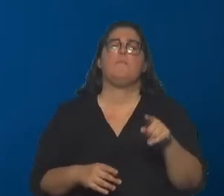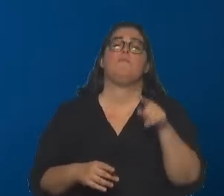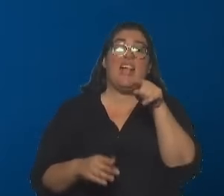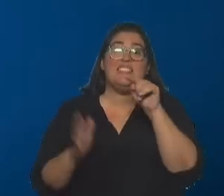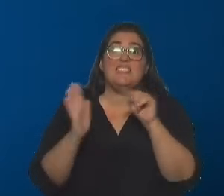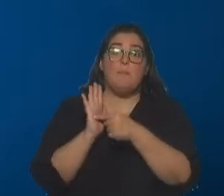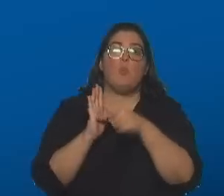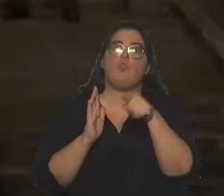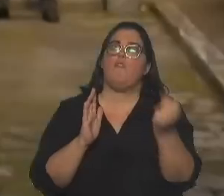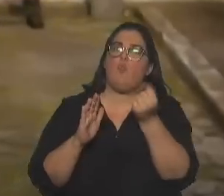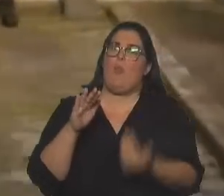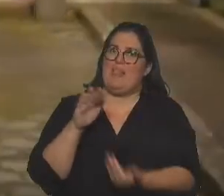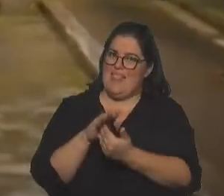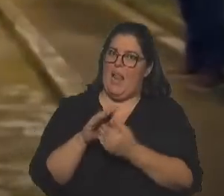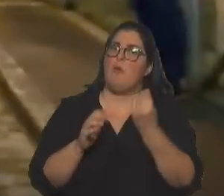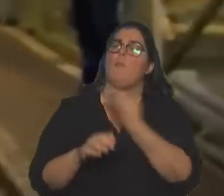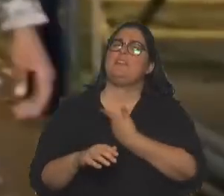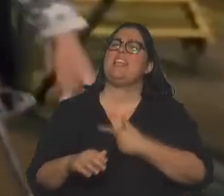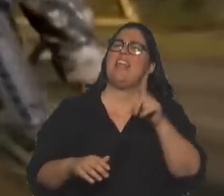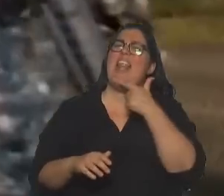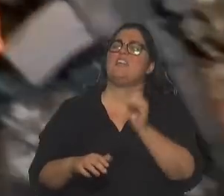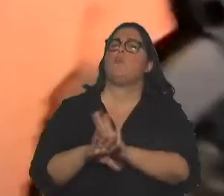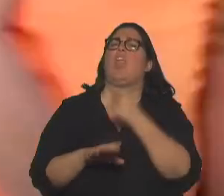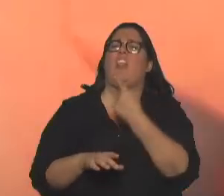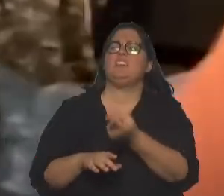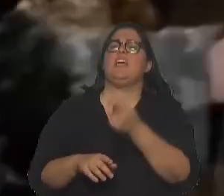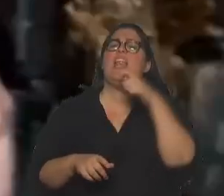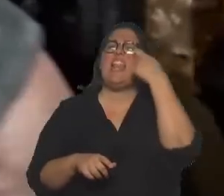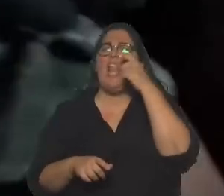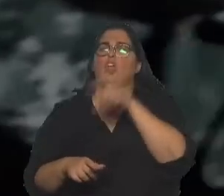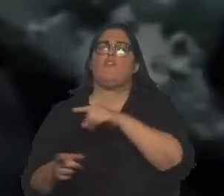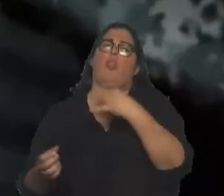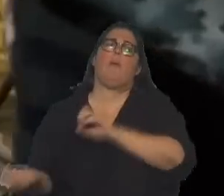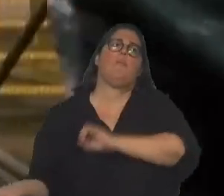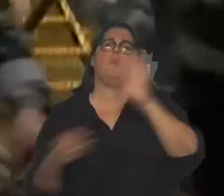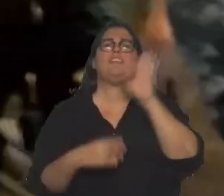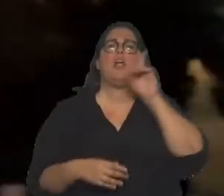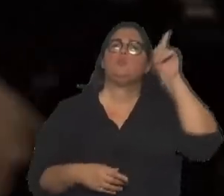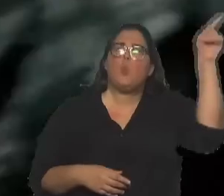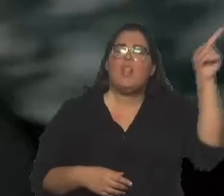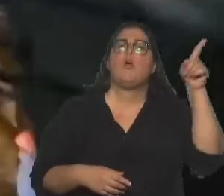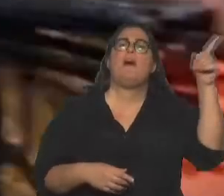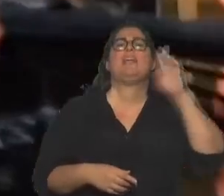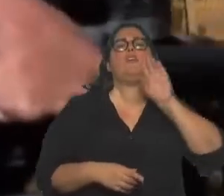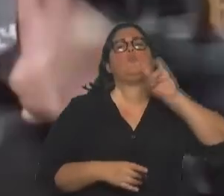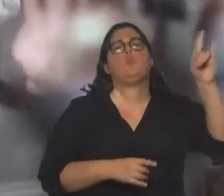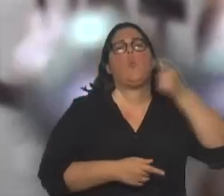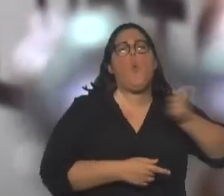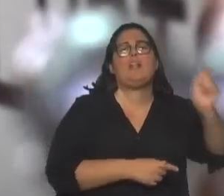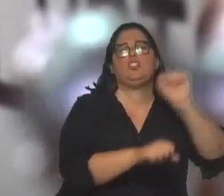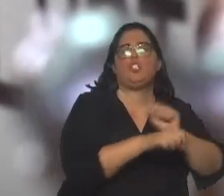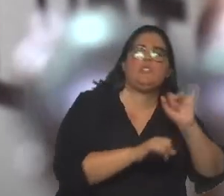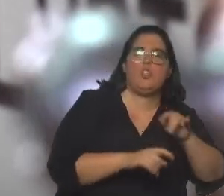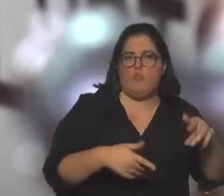especialmente relevante para Lasso porque implicaba la entrega de narcos locales a Estados Unidos para su juzgamiento en ese país.